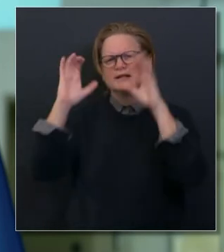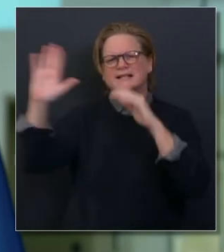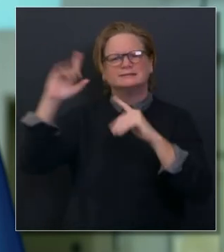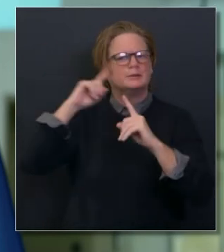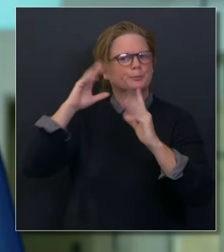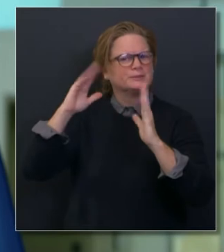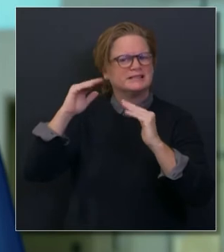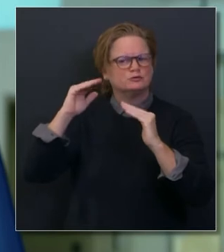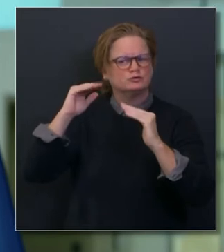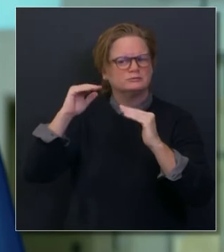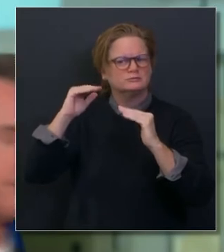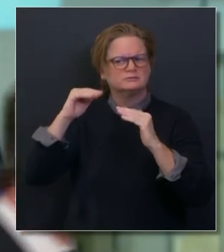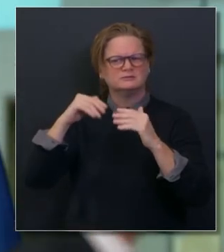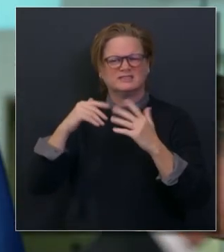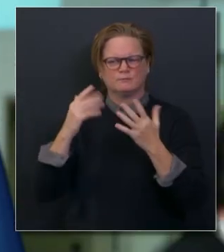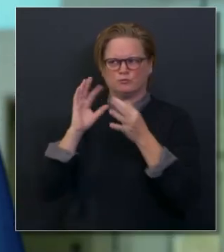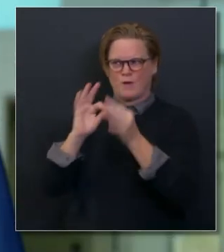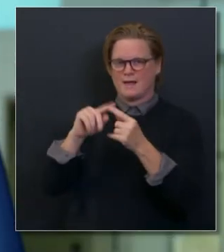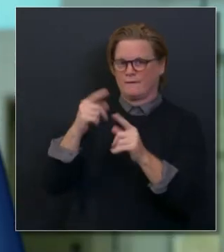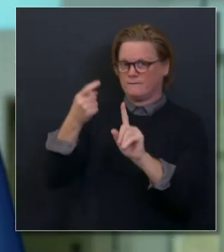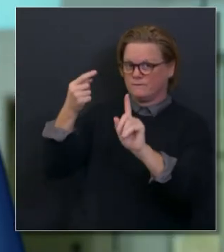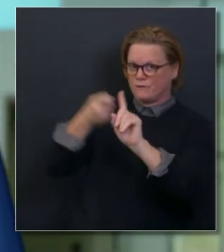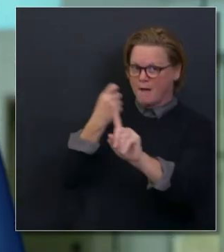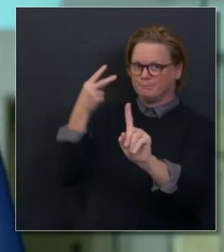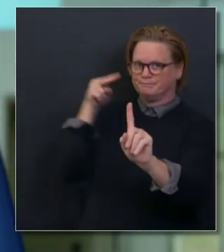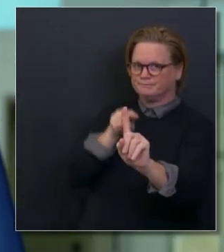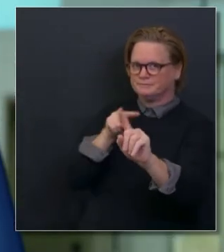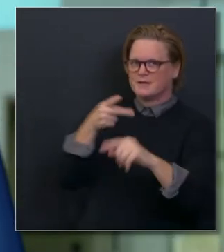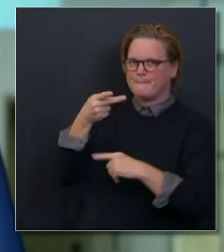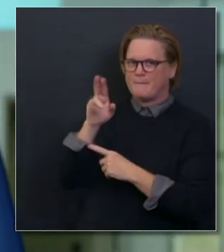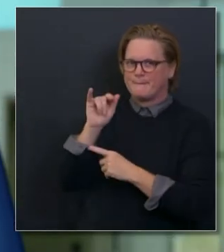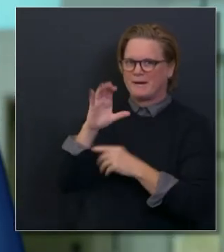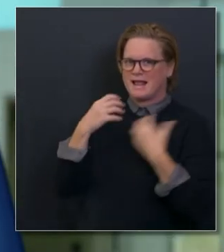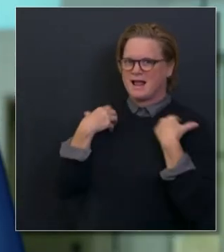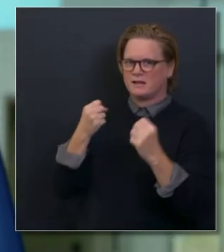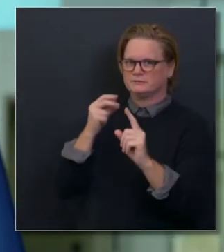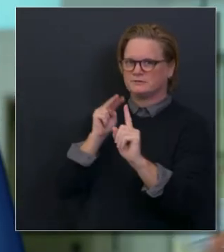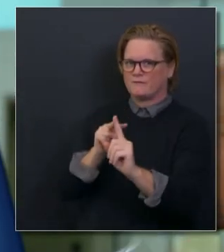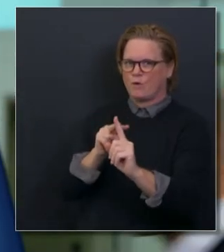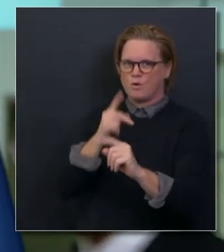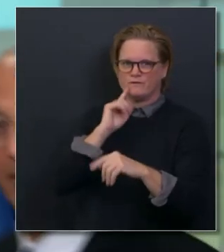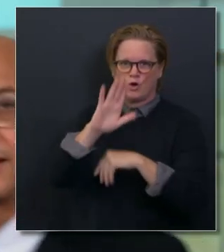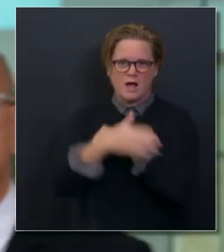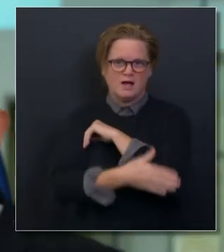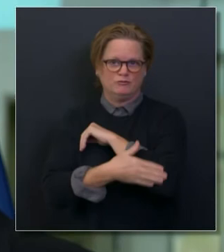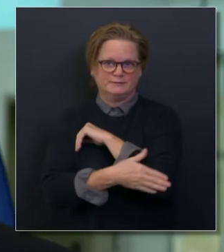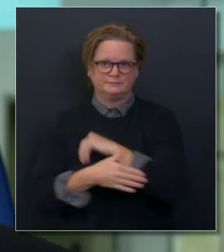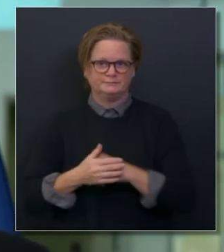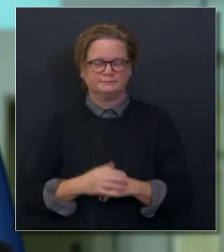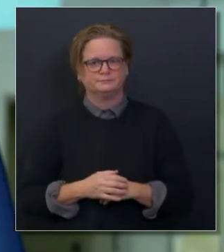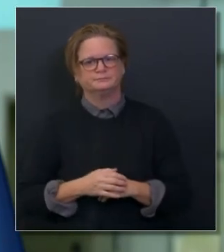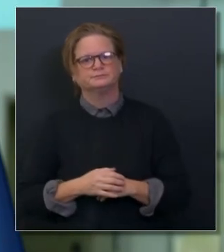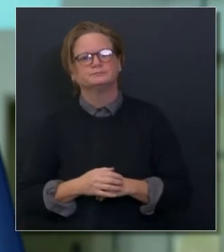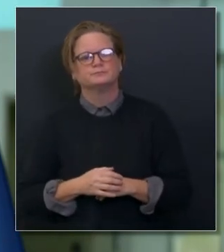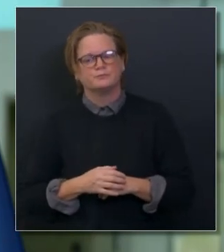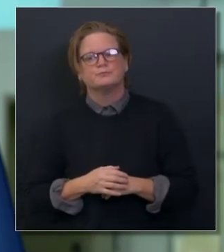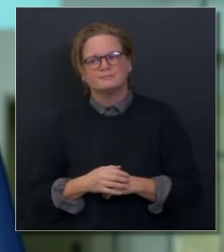bien establecidas con funcionarios del condado y locales. Doctor Galley.